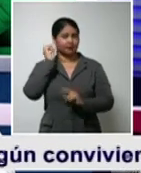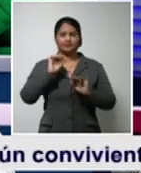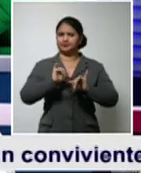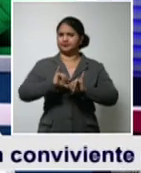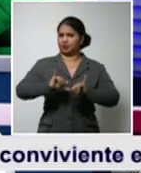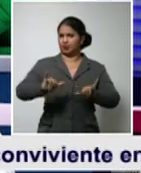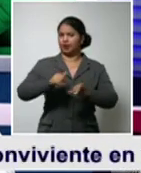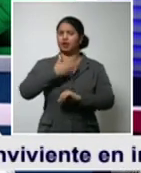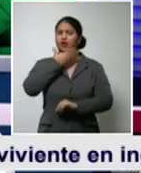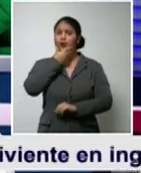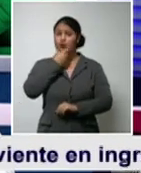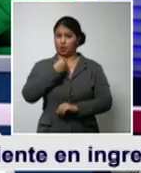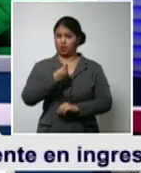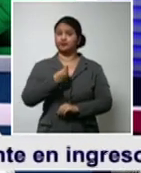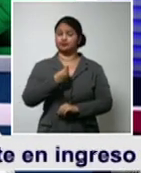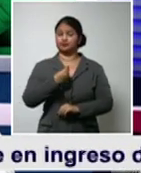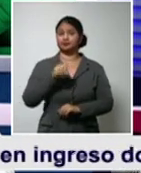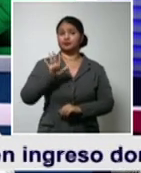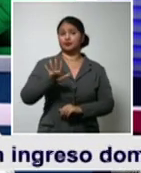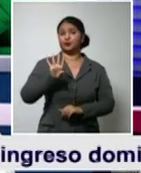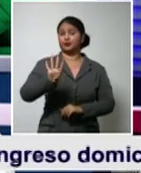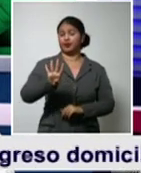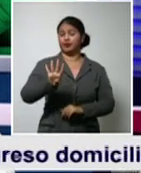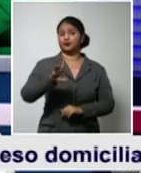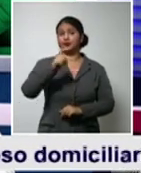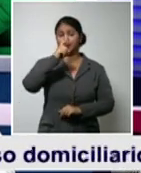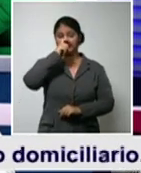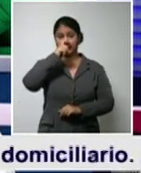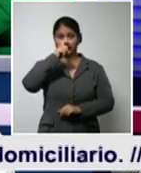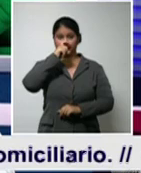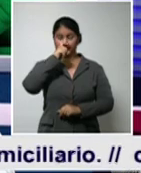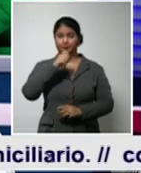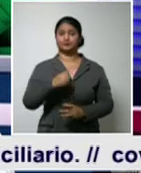joven, 54 años de edad,